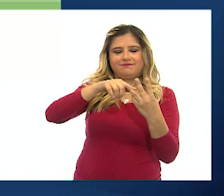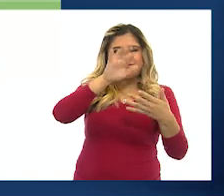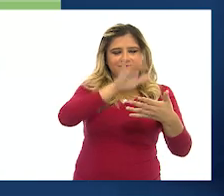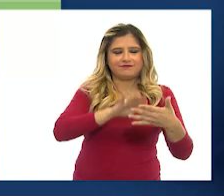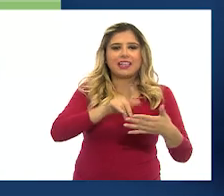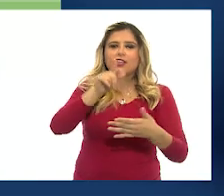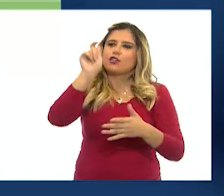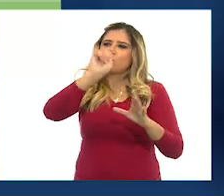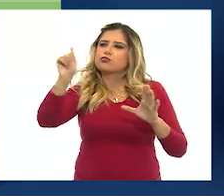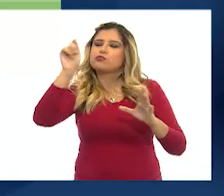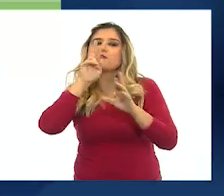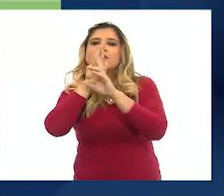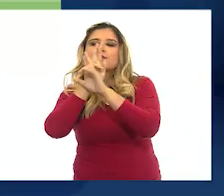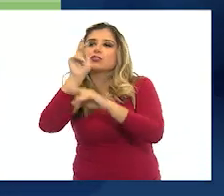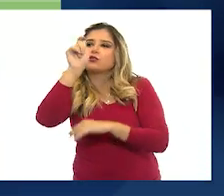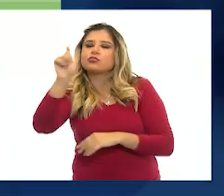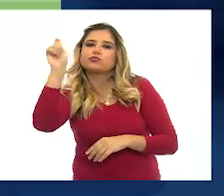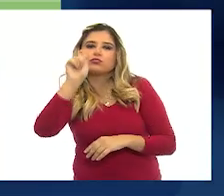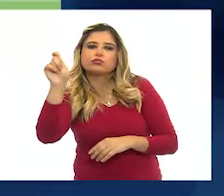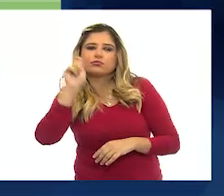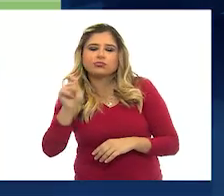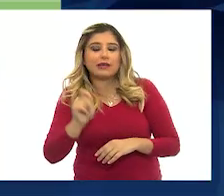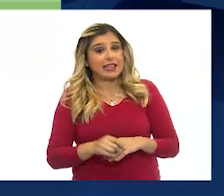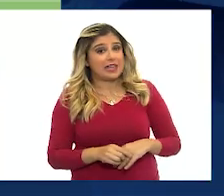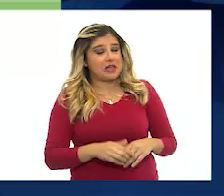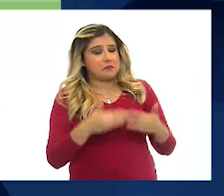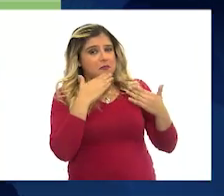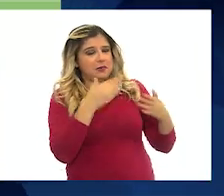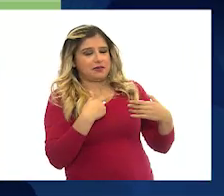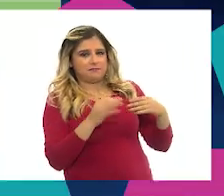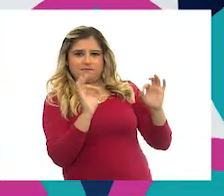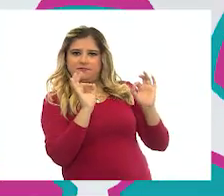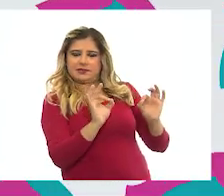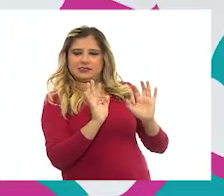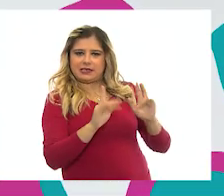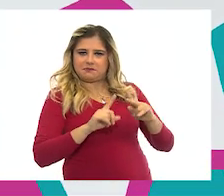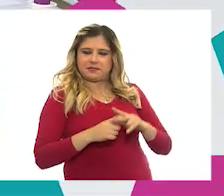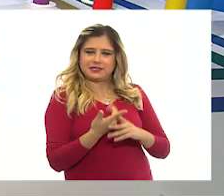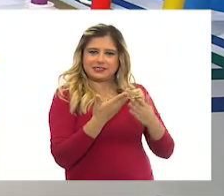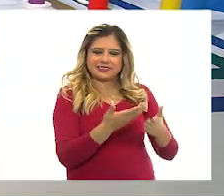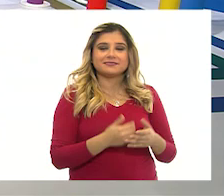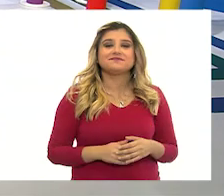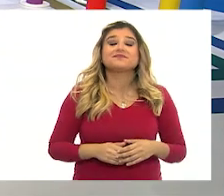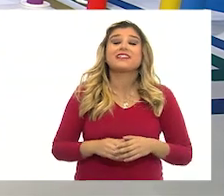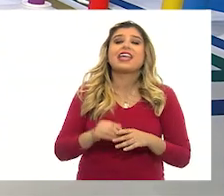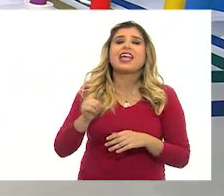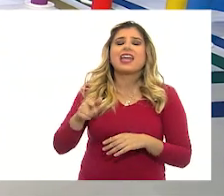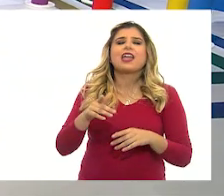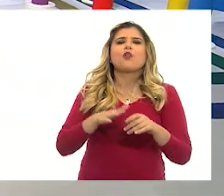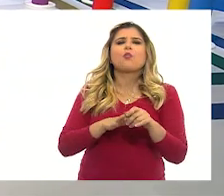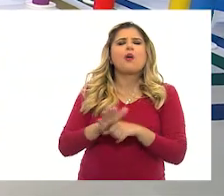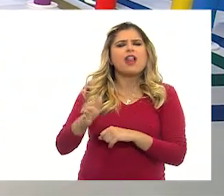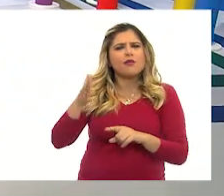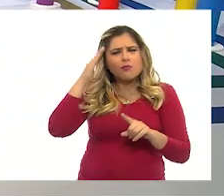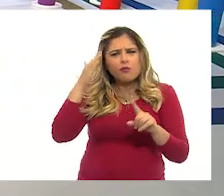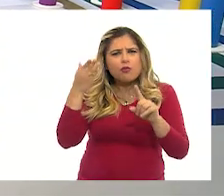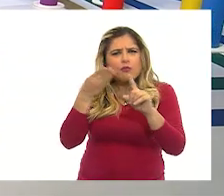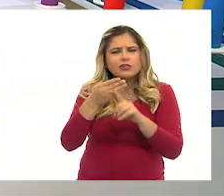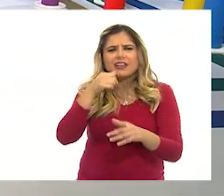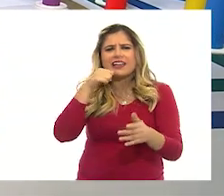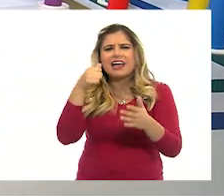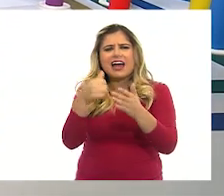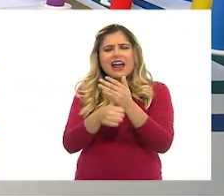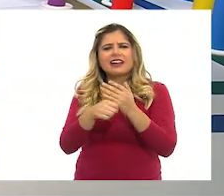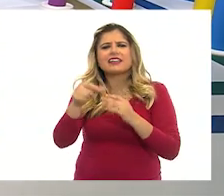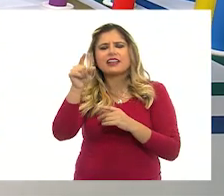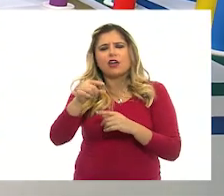tabla. Siendo así, estoy más que lista. Muy bien, María. ¿Cuál es el propósito de las cartas